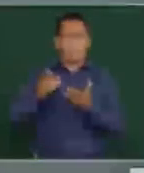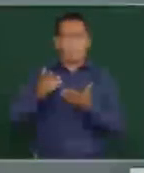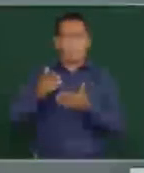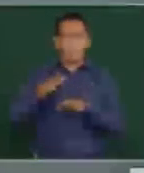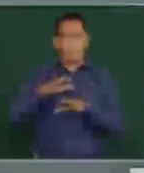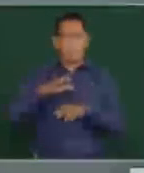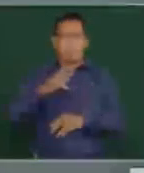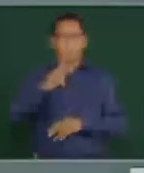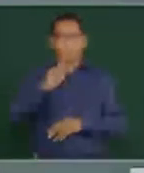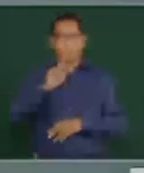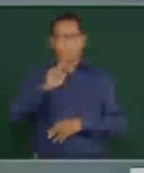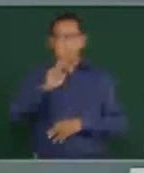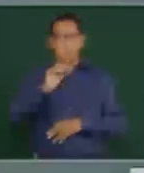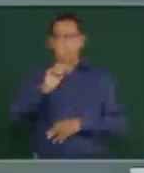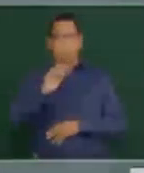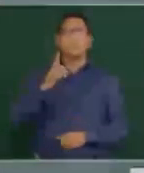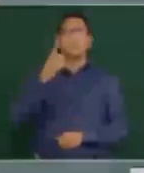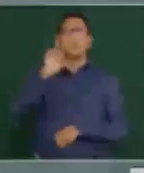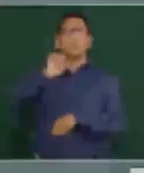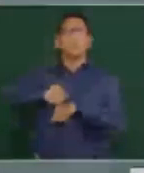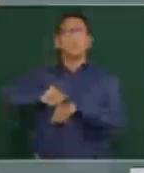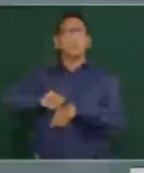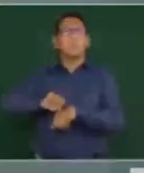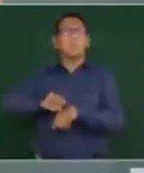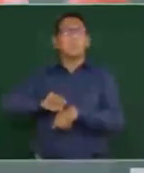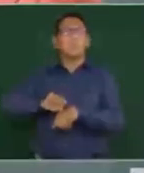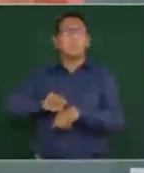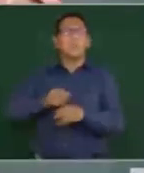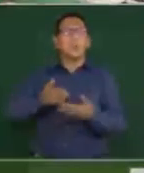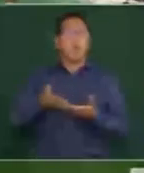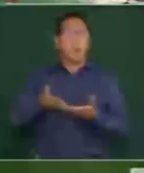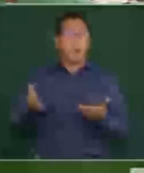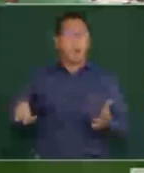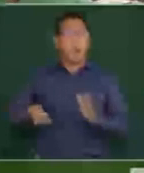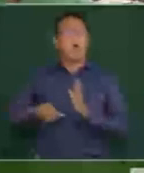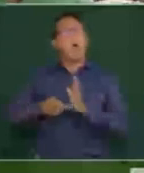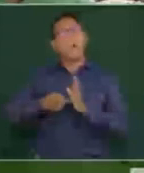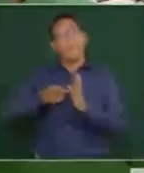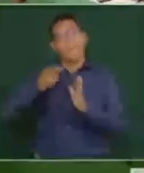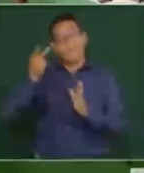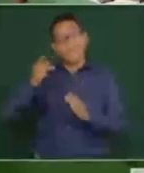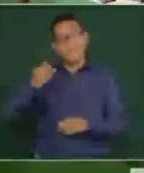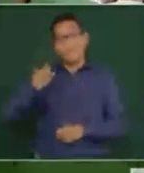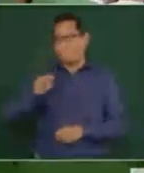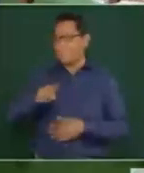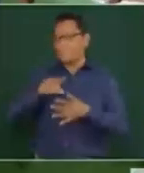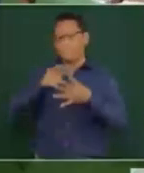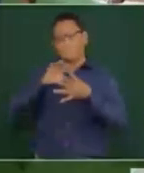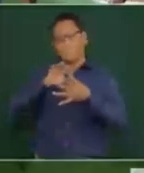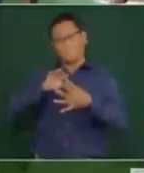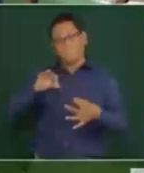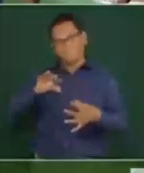a costar 3 veces más. Y ahora vuelven otra vez con lo mismo.